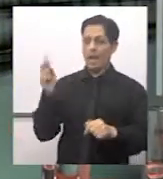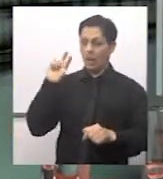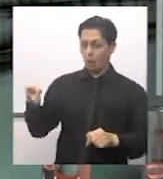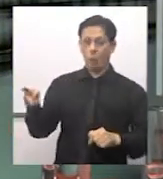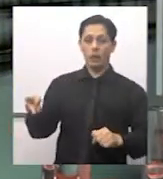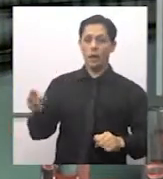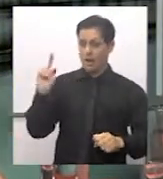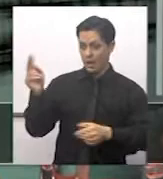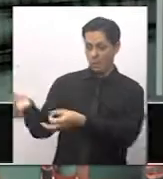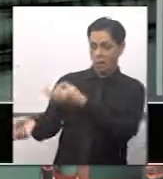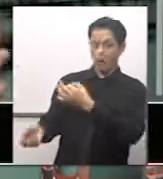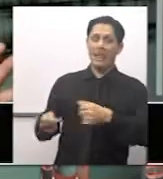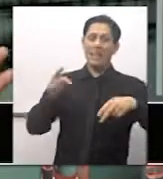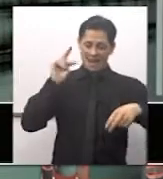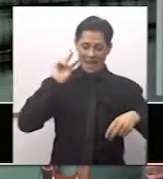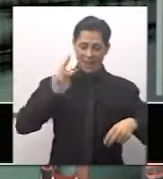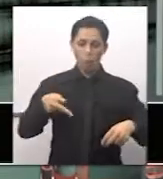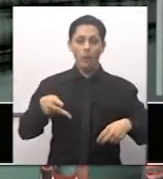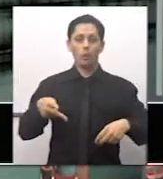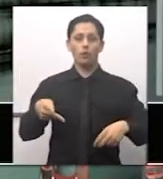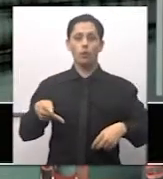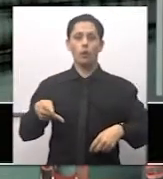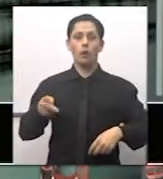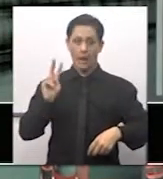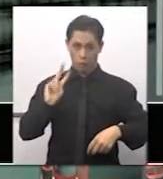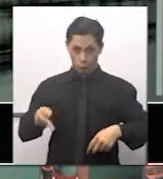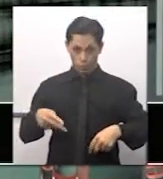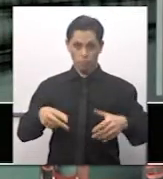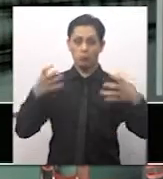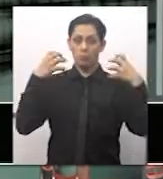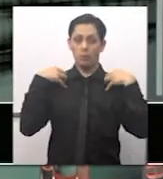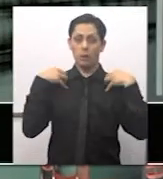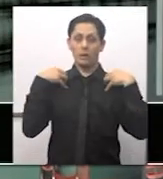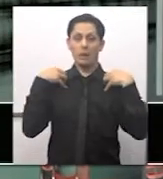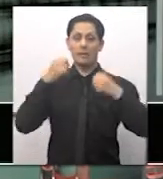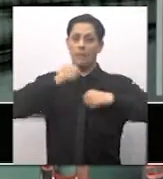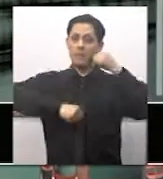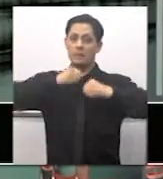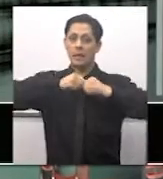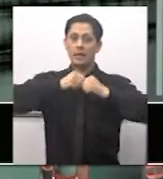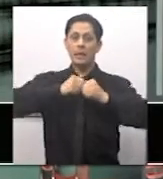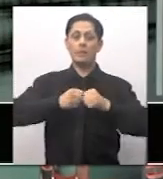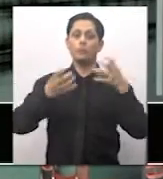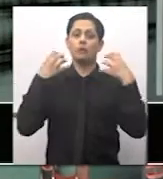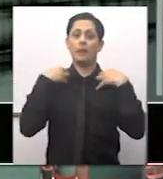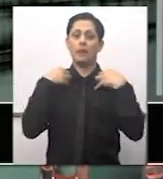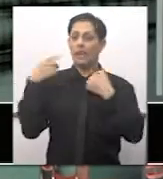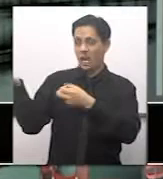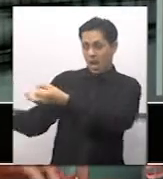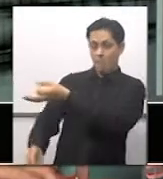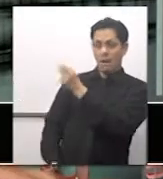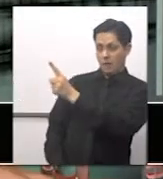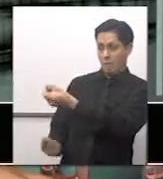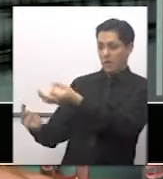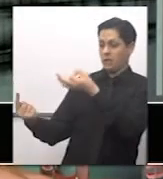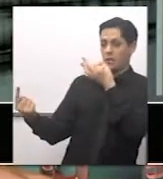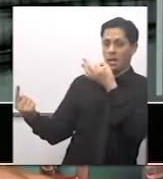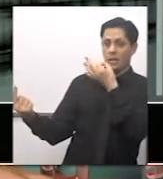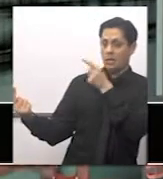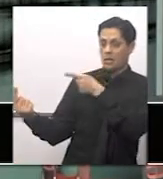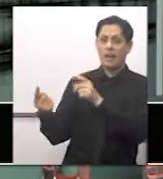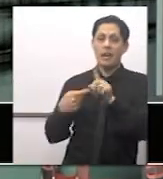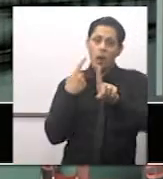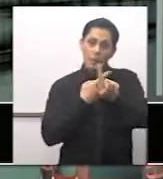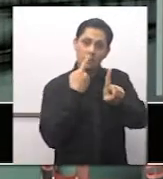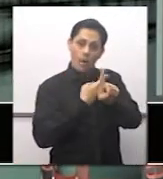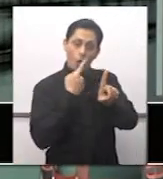portuaria de Valparaíso, que es del Estado. Y Raimundo me decía que había conversado con la empresa y luego con los